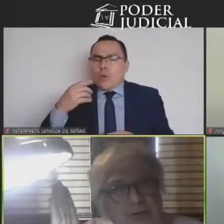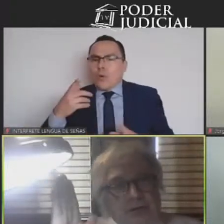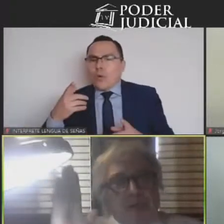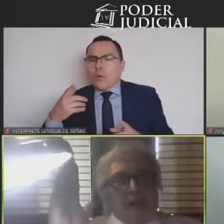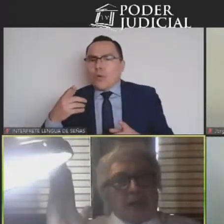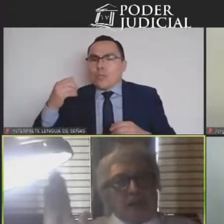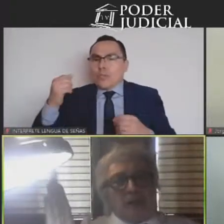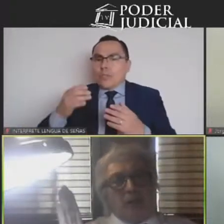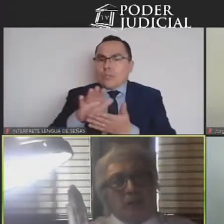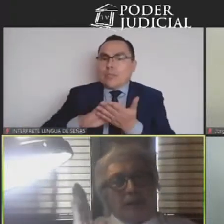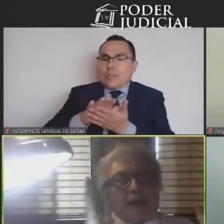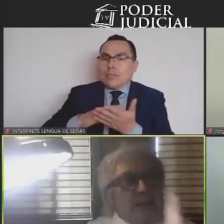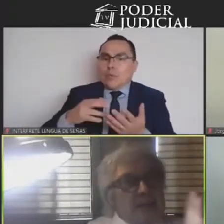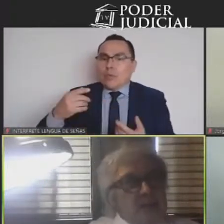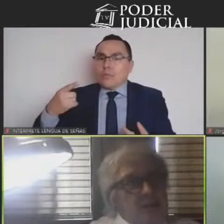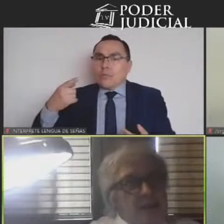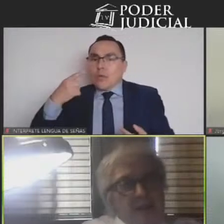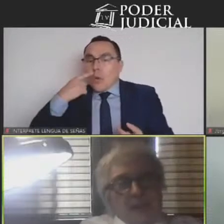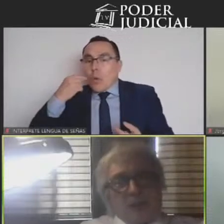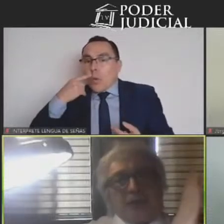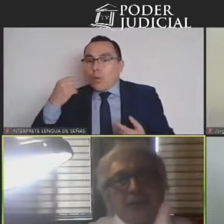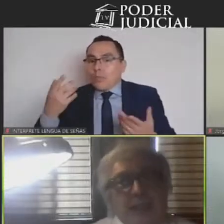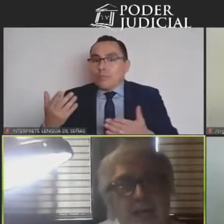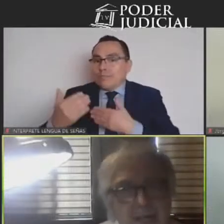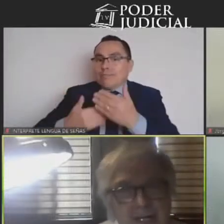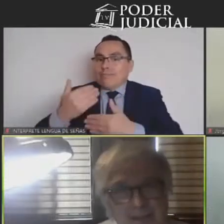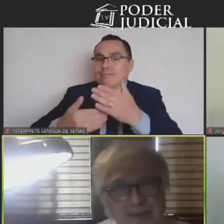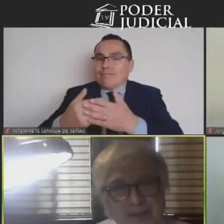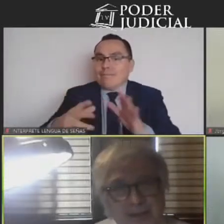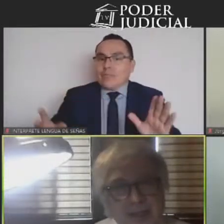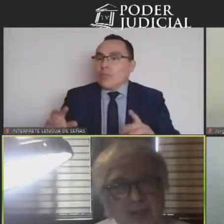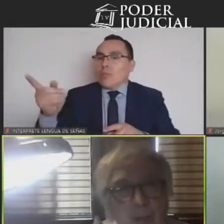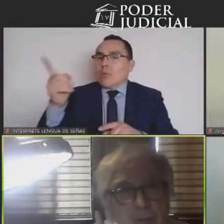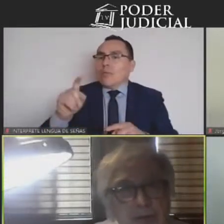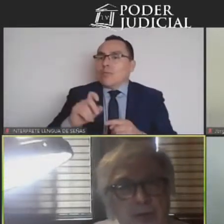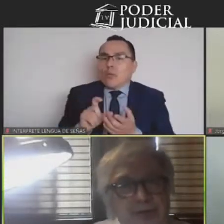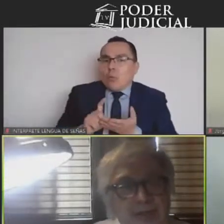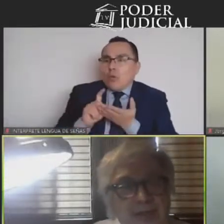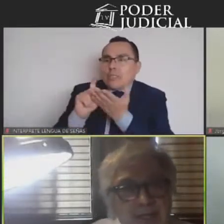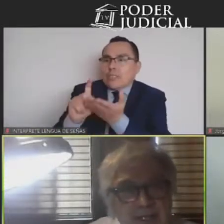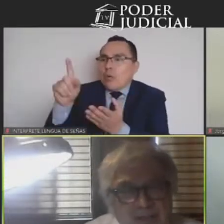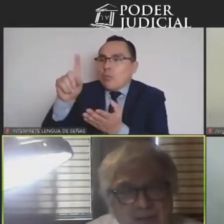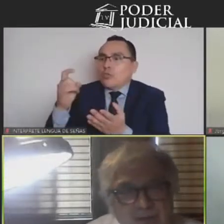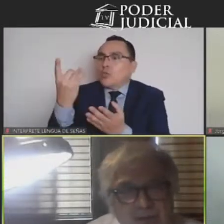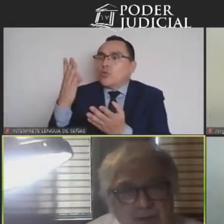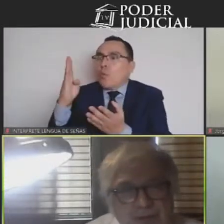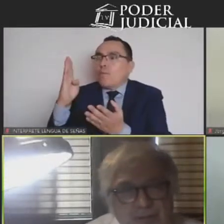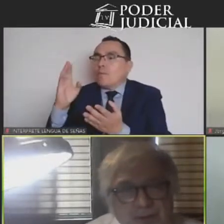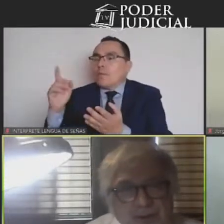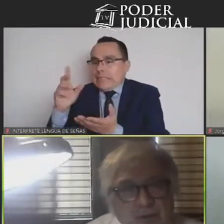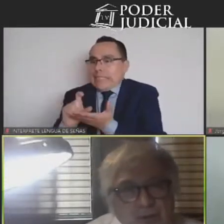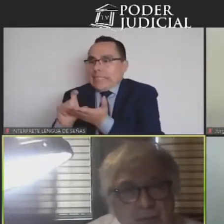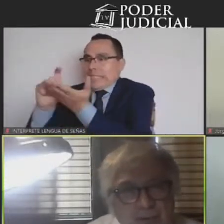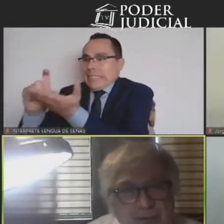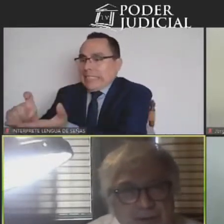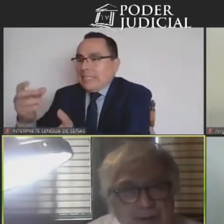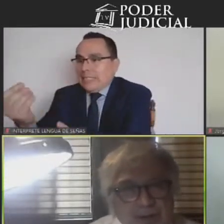que nosotros estemos tratando de subsidiar a alguien como Poder Judicial, eso